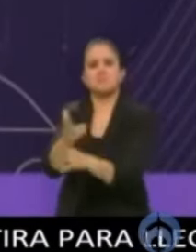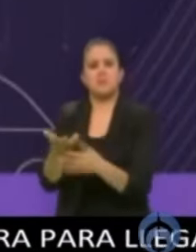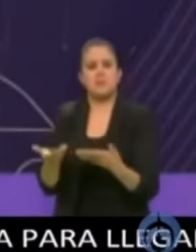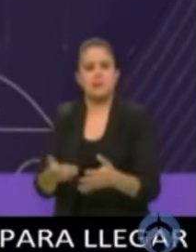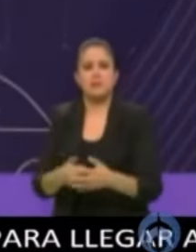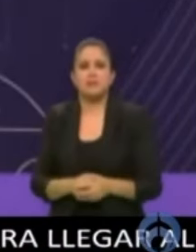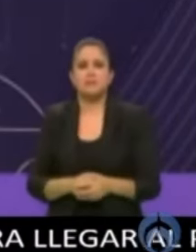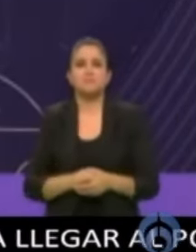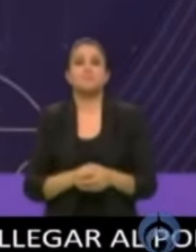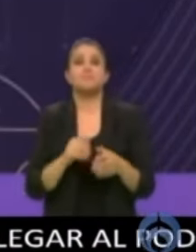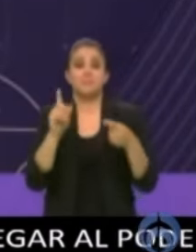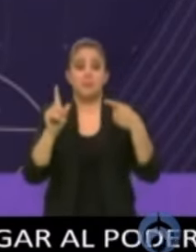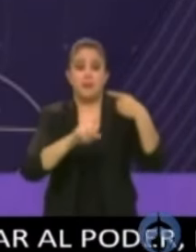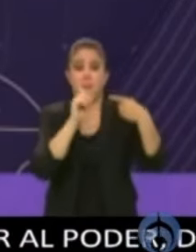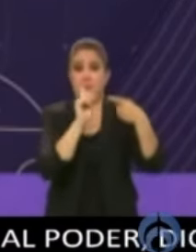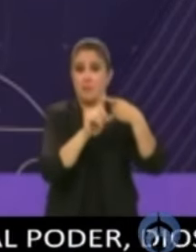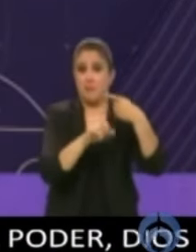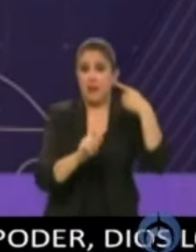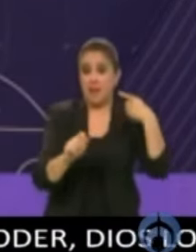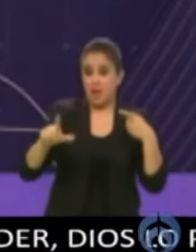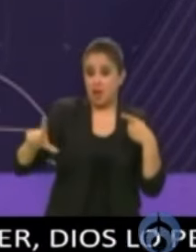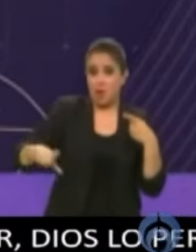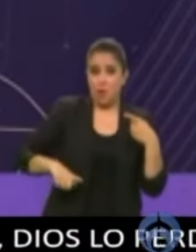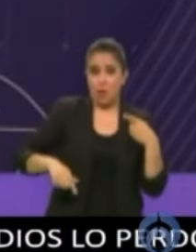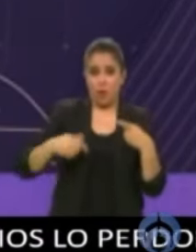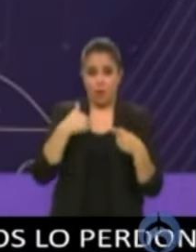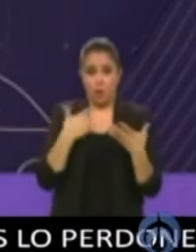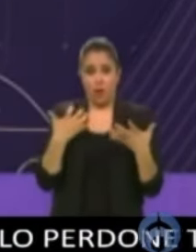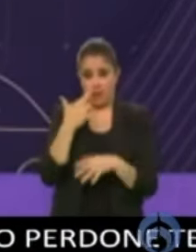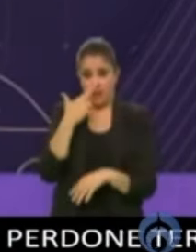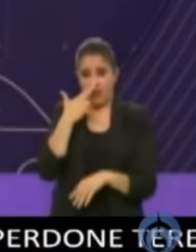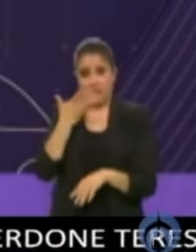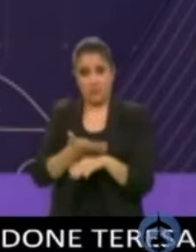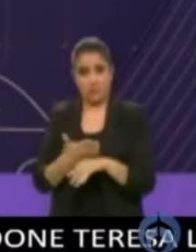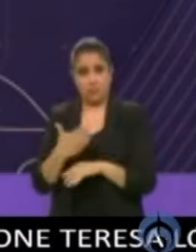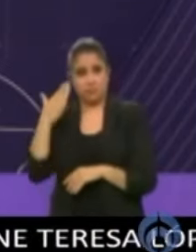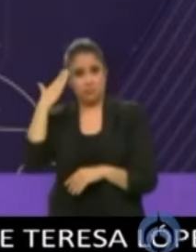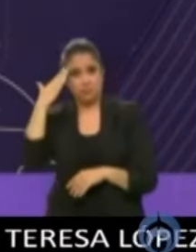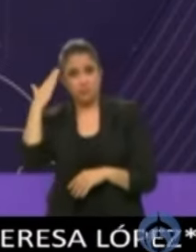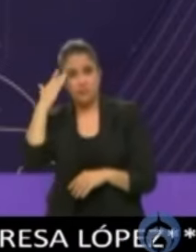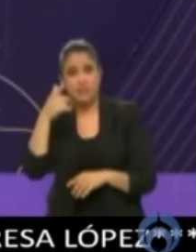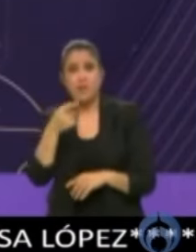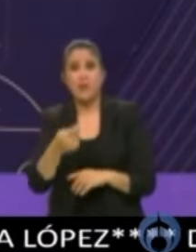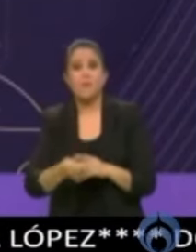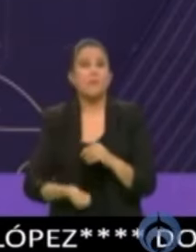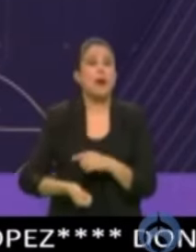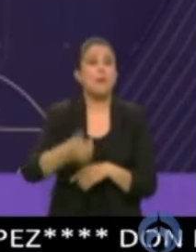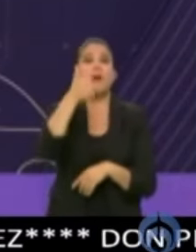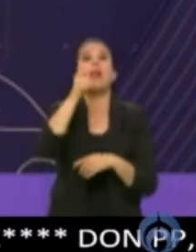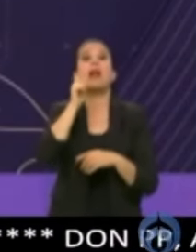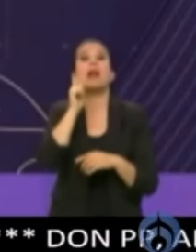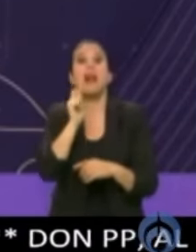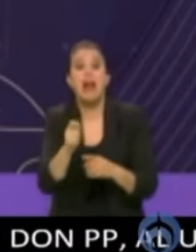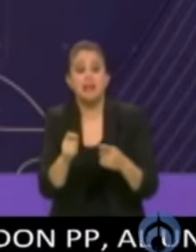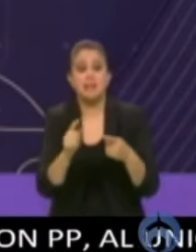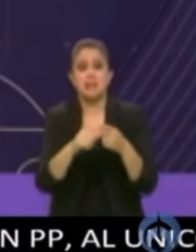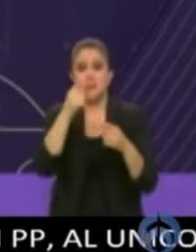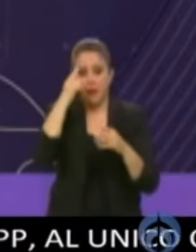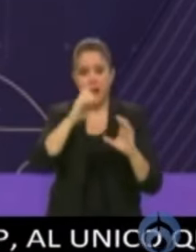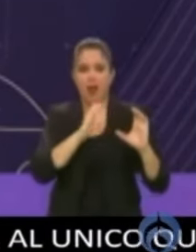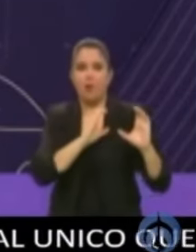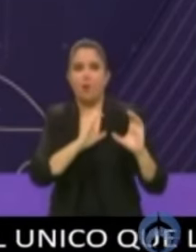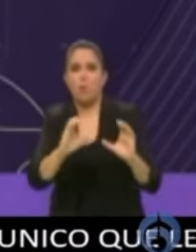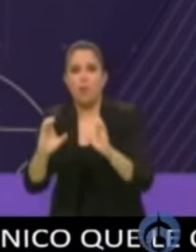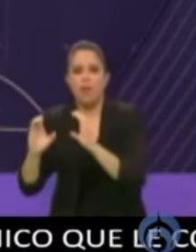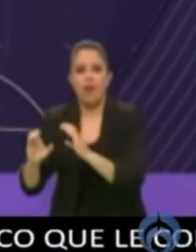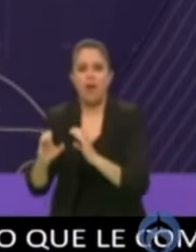nos quedamos con la idea, ¿verdad?, de que ellos, pues de que torearon esa pregunta, cuando a mí me parece fundamental,